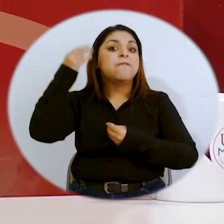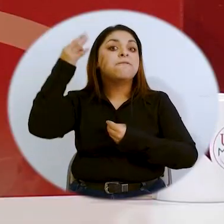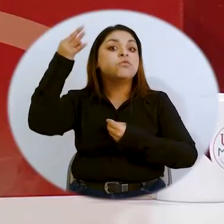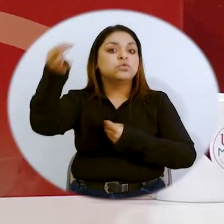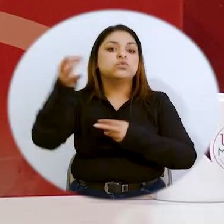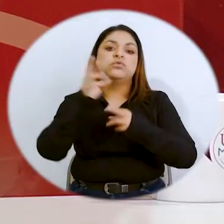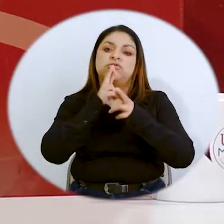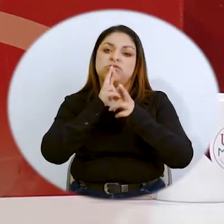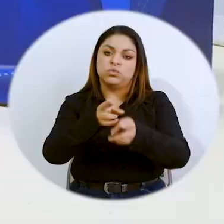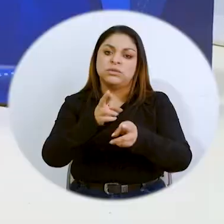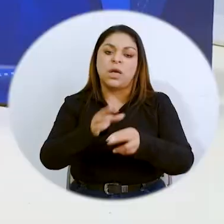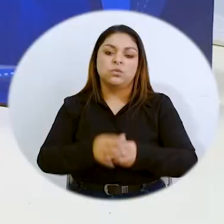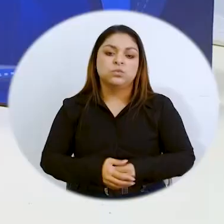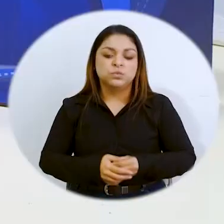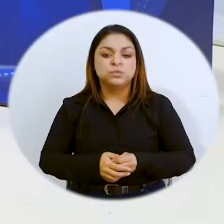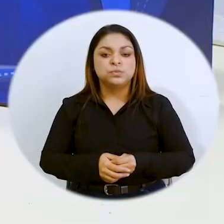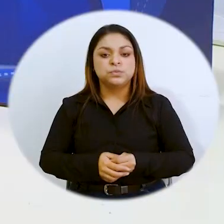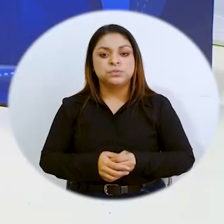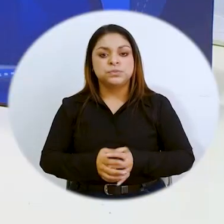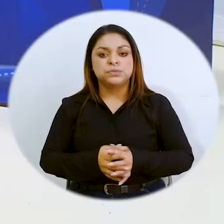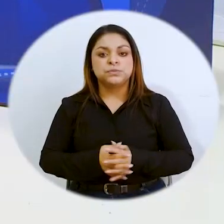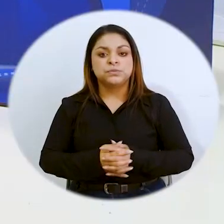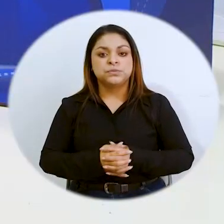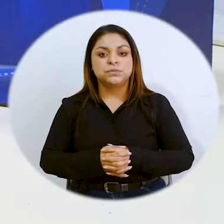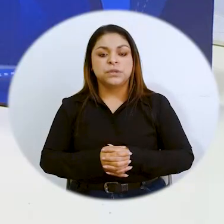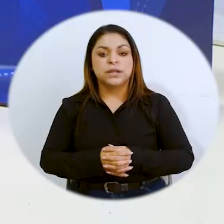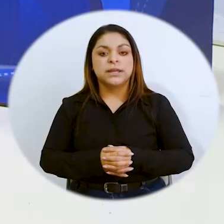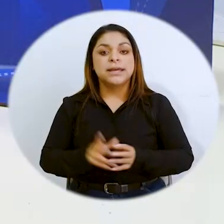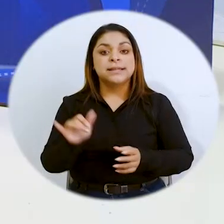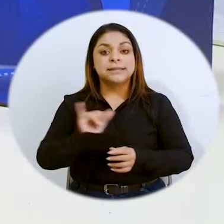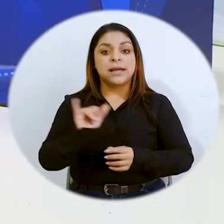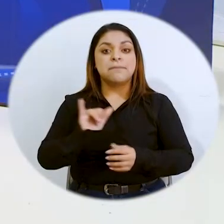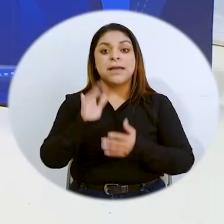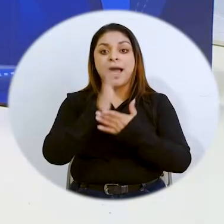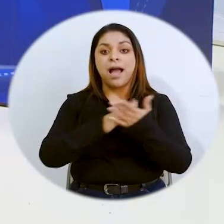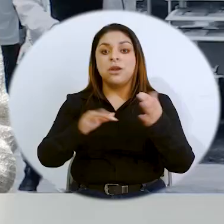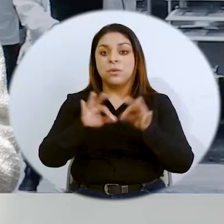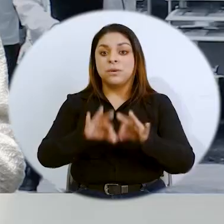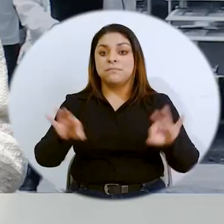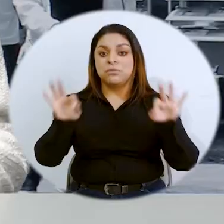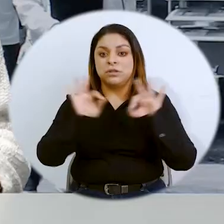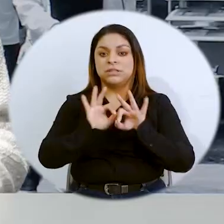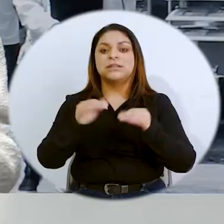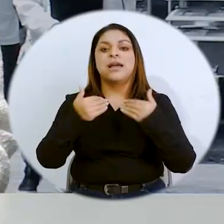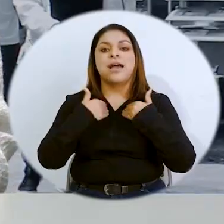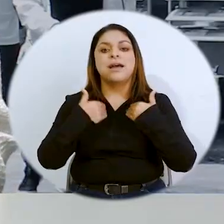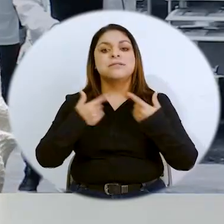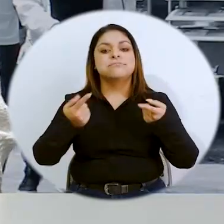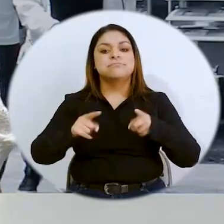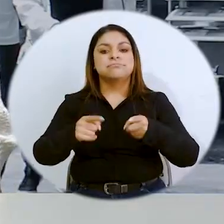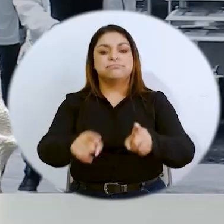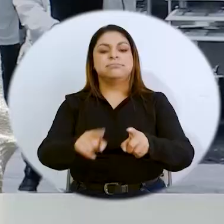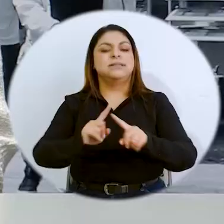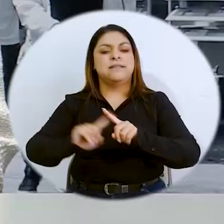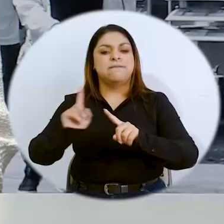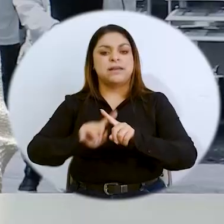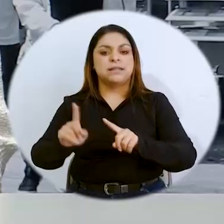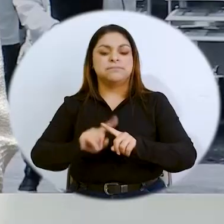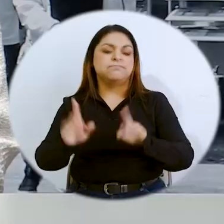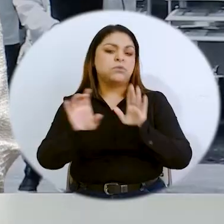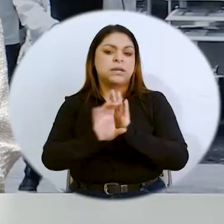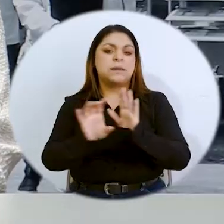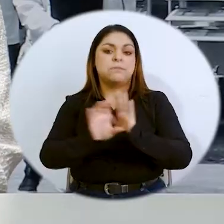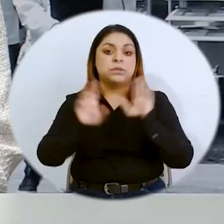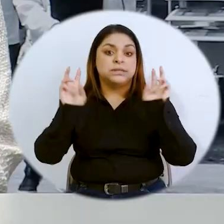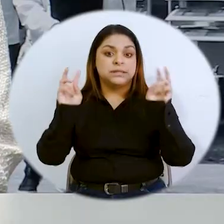mediano y largo plazo. Sí. Y en la misma línea, pues se dijo algo que es muy importante y es que esto tiene repercusiones en otras áreas. Ya